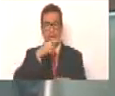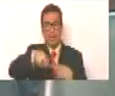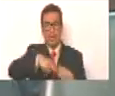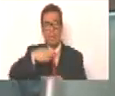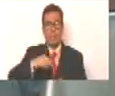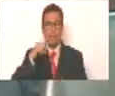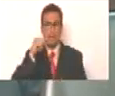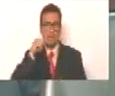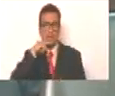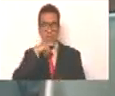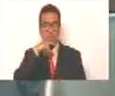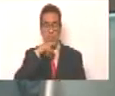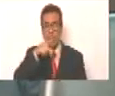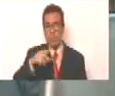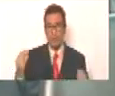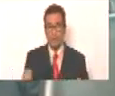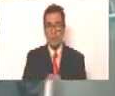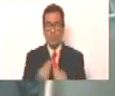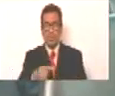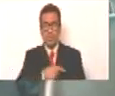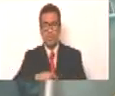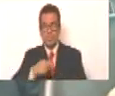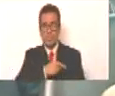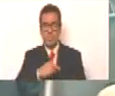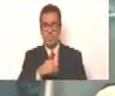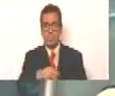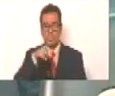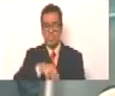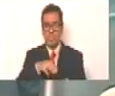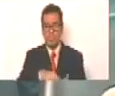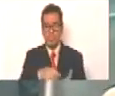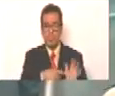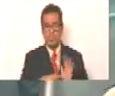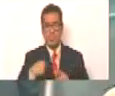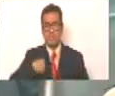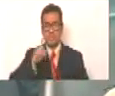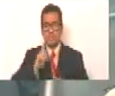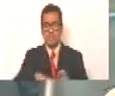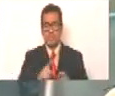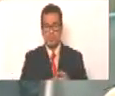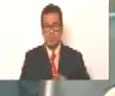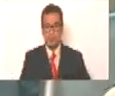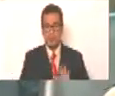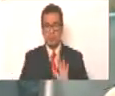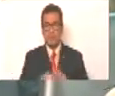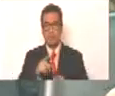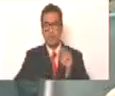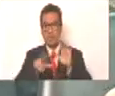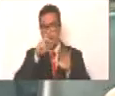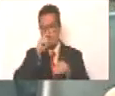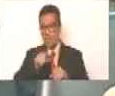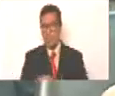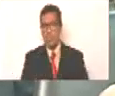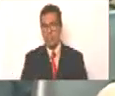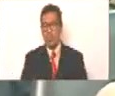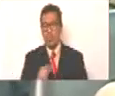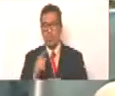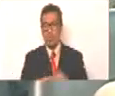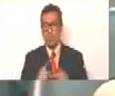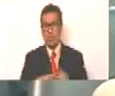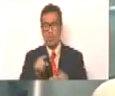Junta Revolucionaria de Gobierno concede el derecho al sufragio universal a los mayores de 18 años de edad, con la premisa sin distingo